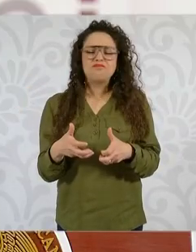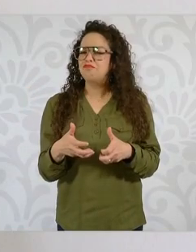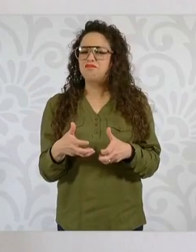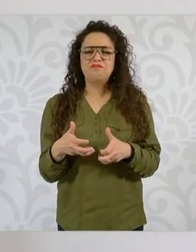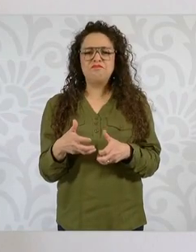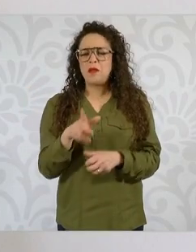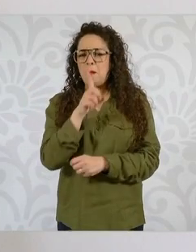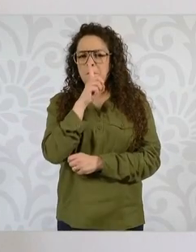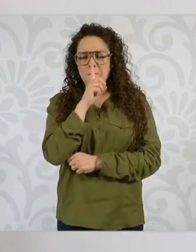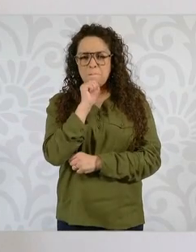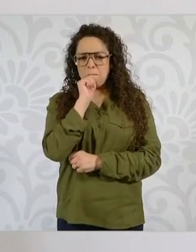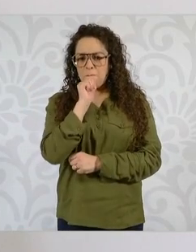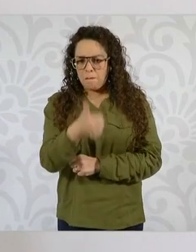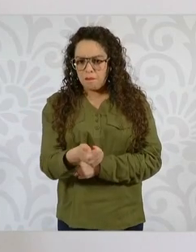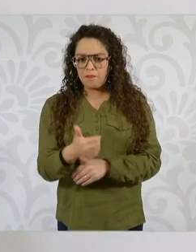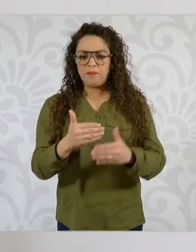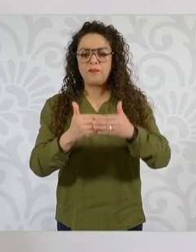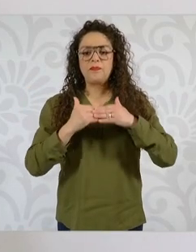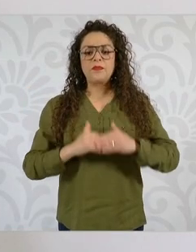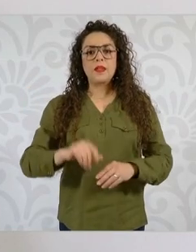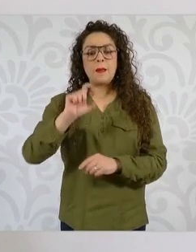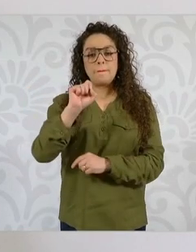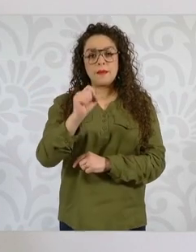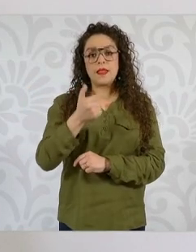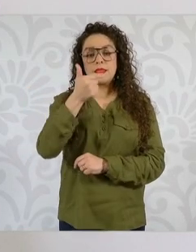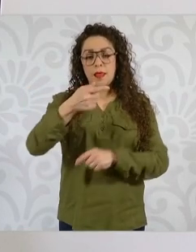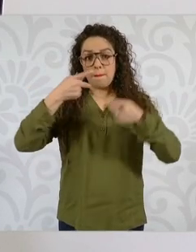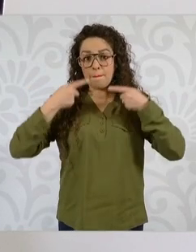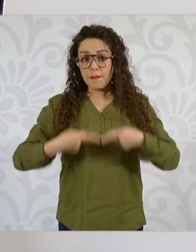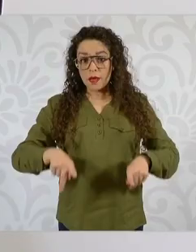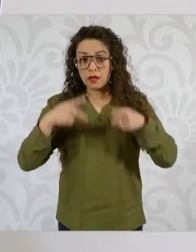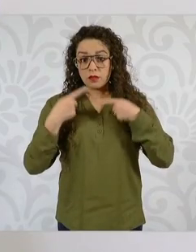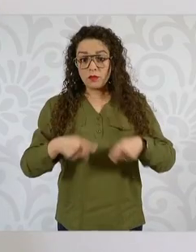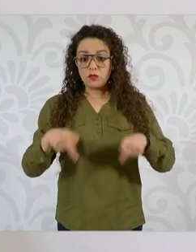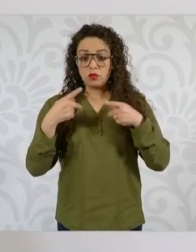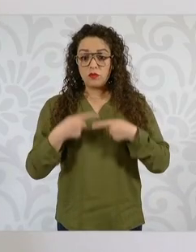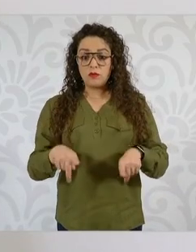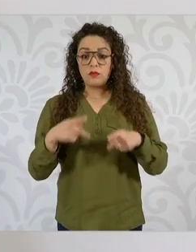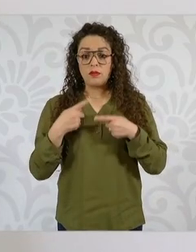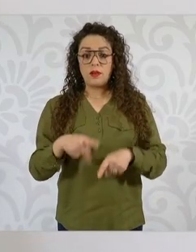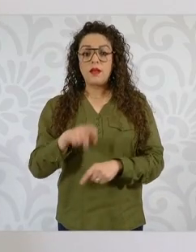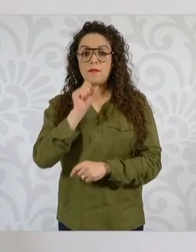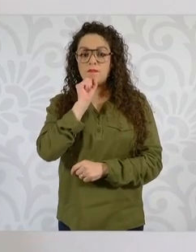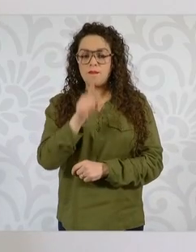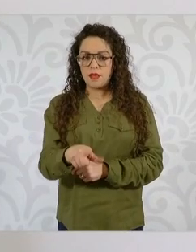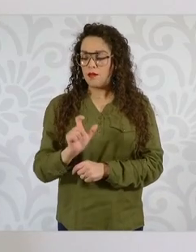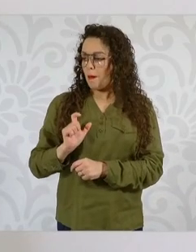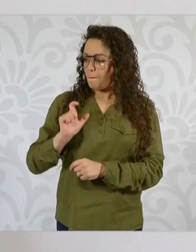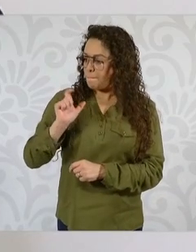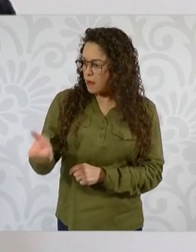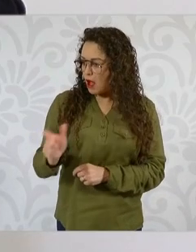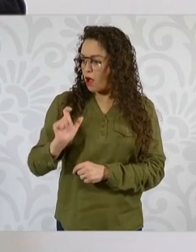También hay 27 personas a las que físicamente se les hicieron pagos.